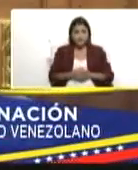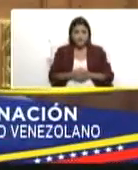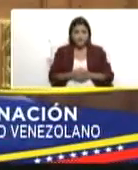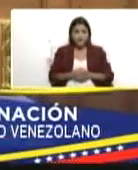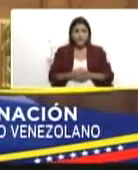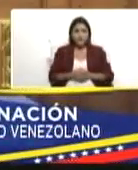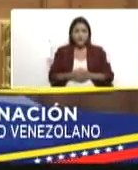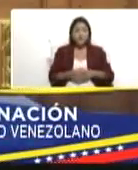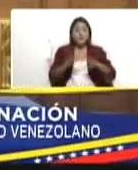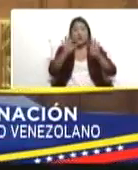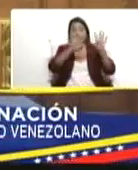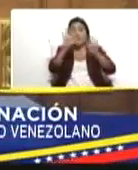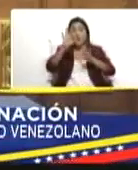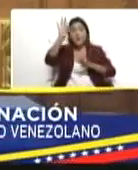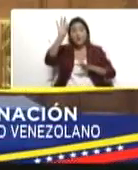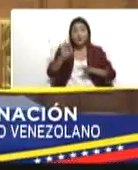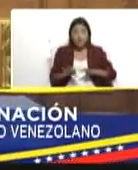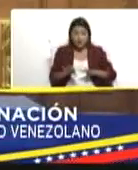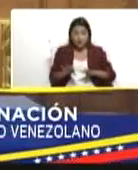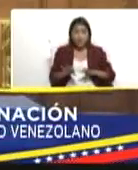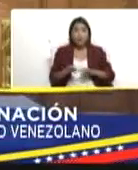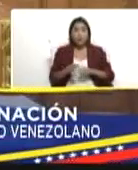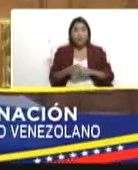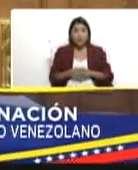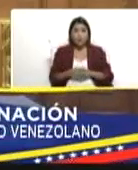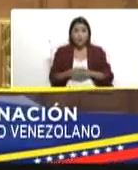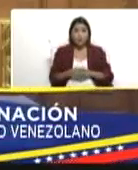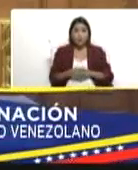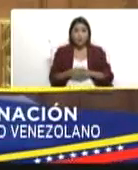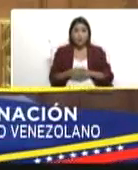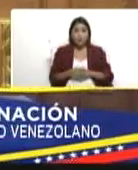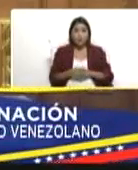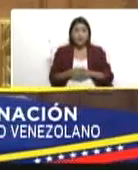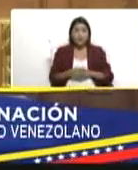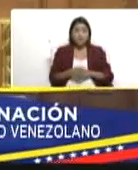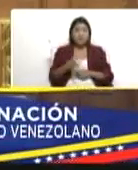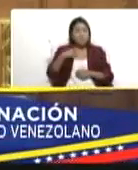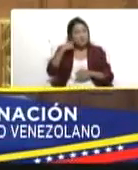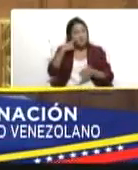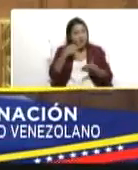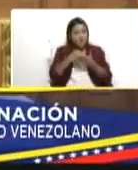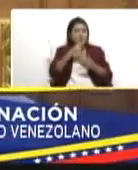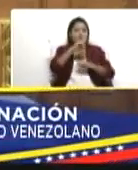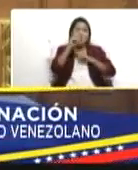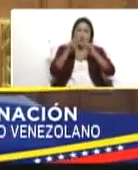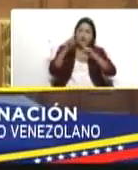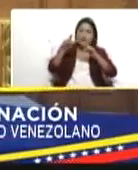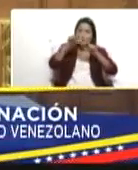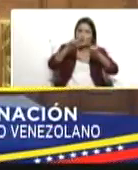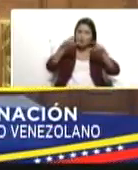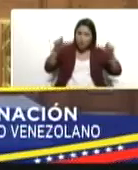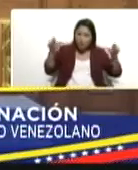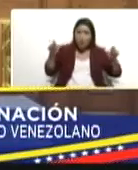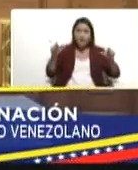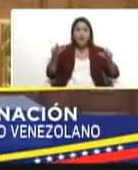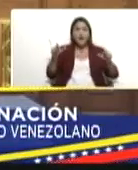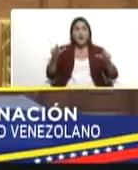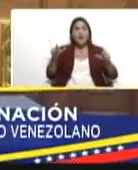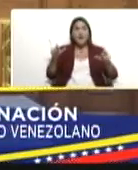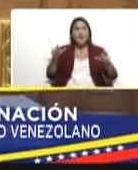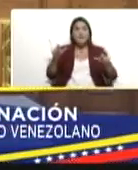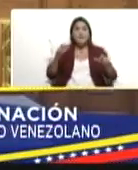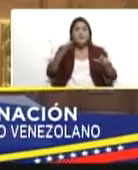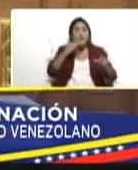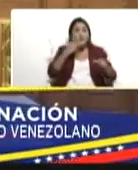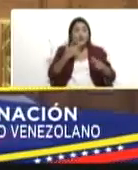el 99% pudiéramos hacer una consulta para ver si el subsidio si